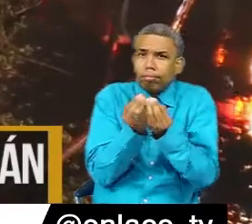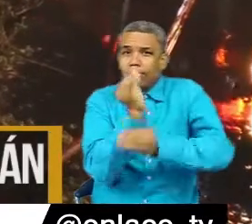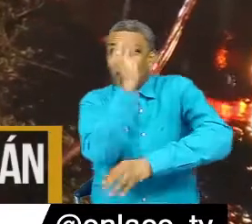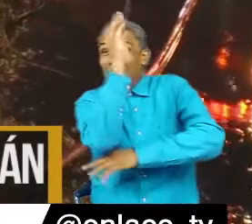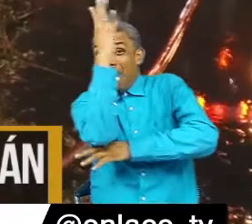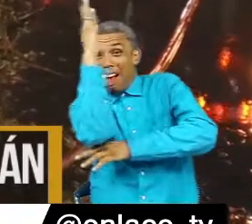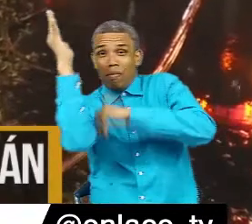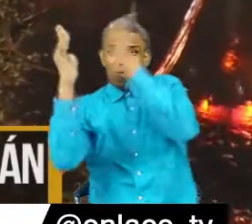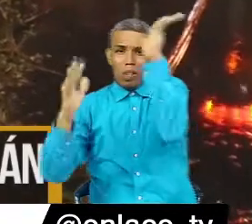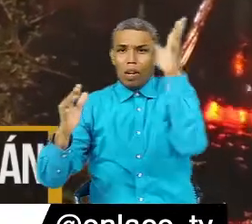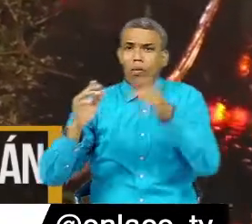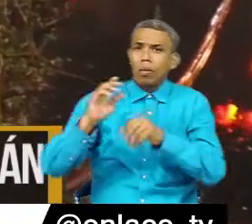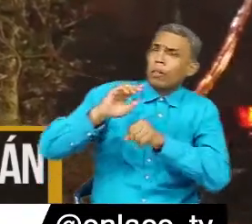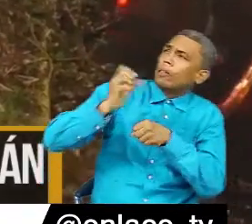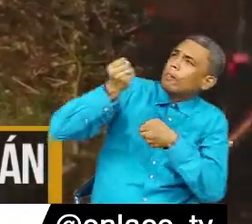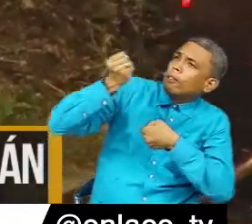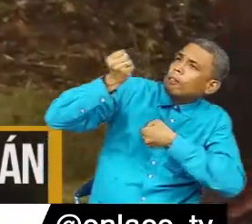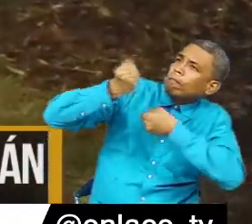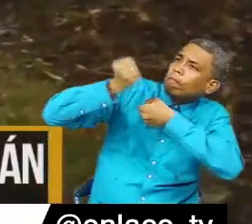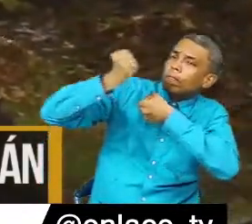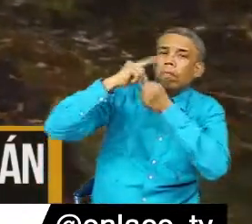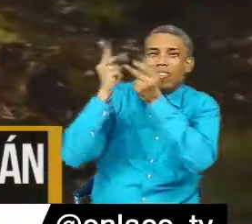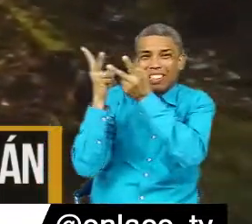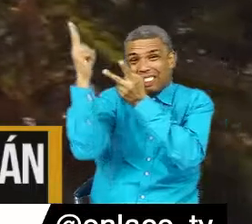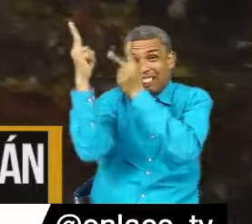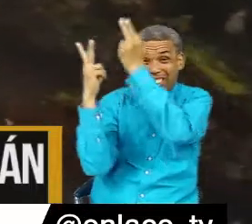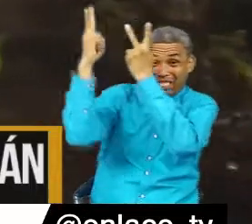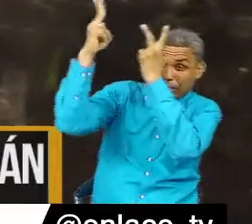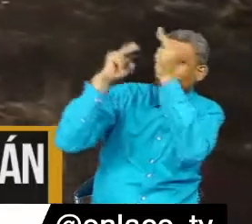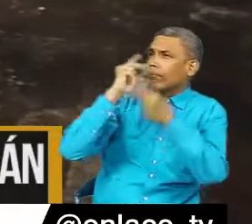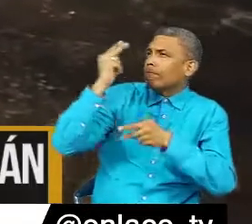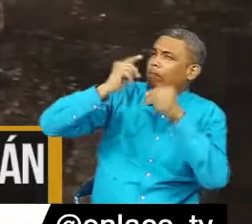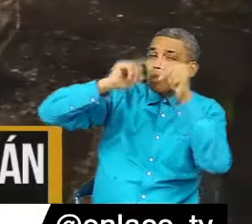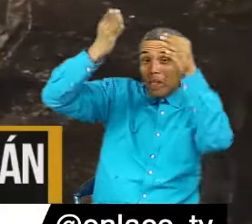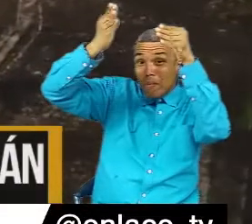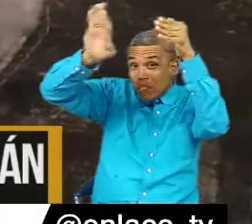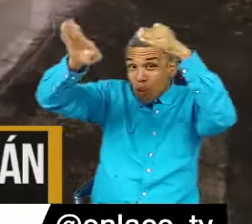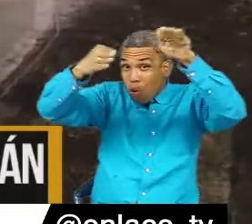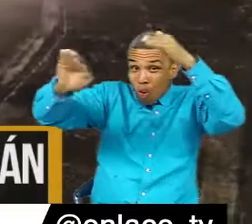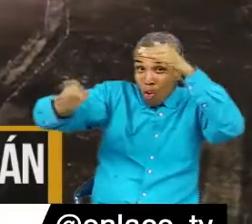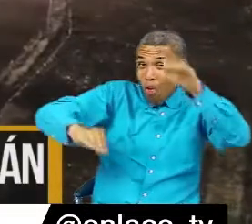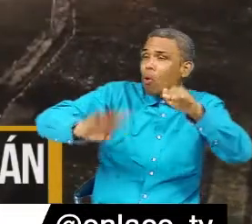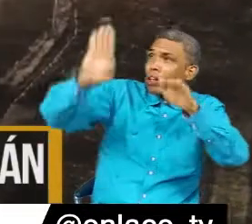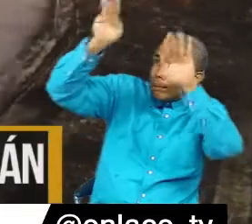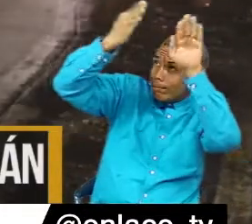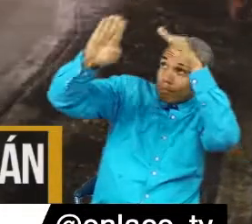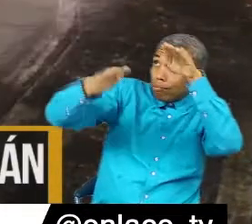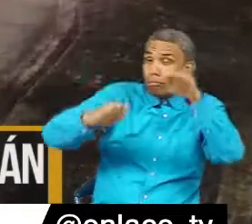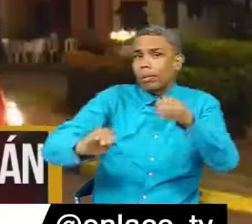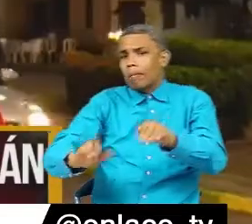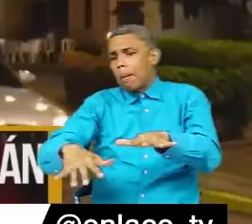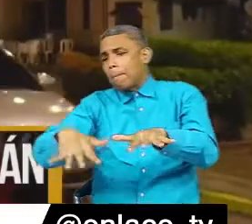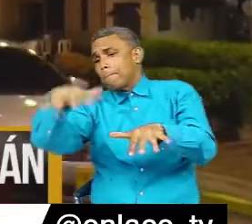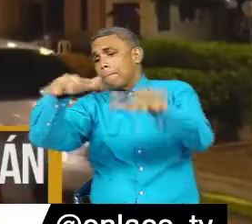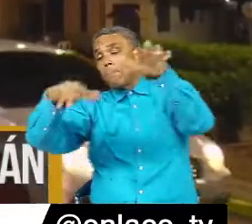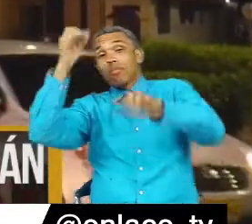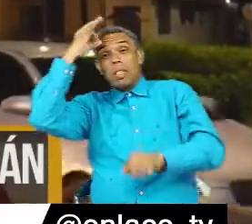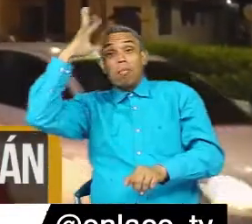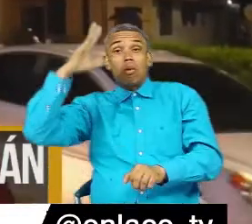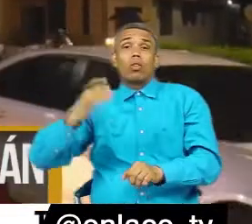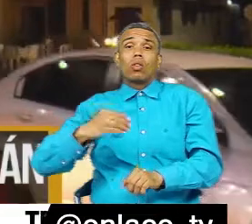de Cavipetrol, que es la parte más vista de Barranca Bermeja, es la que mantiene más sucia. Con estos calores que han habido, se